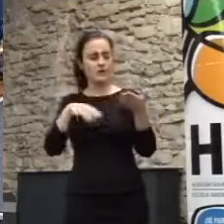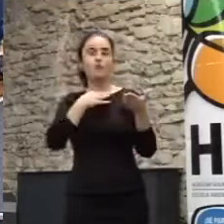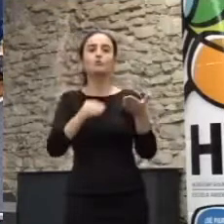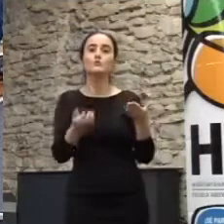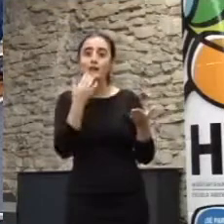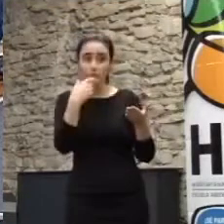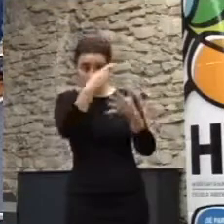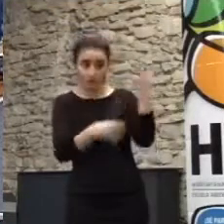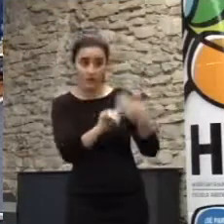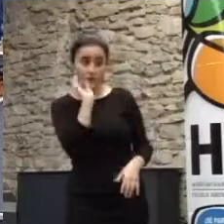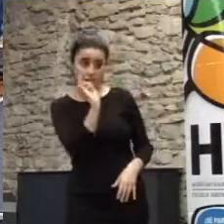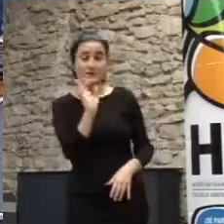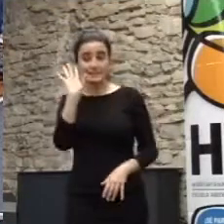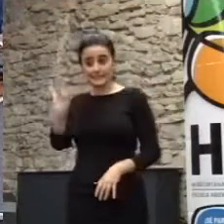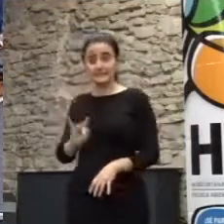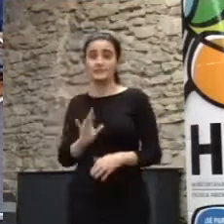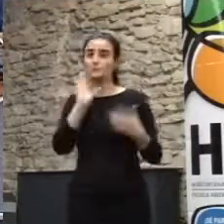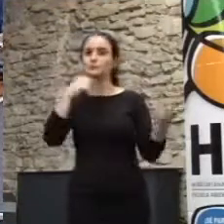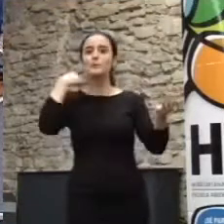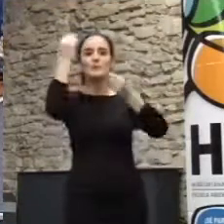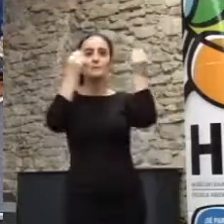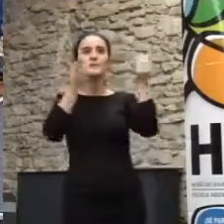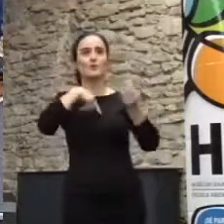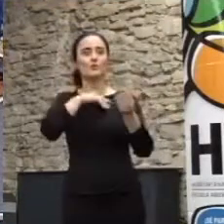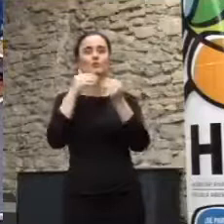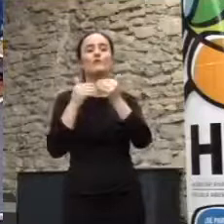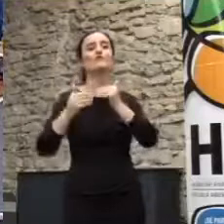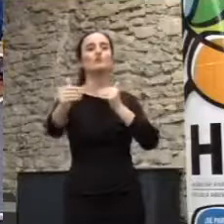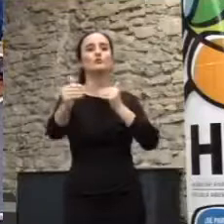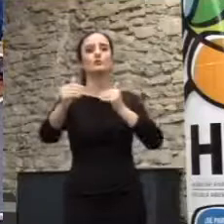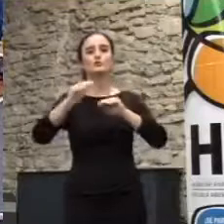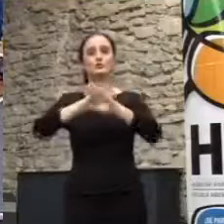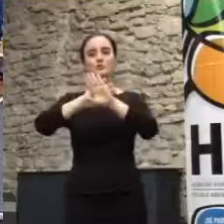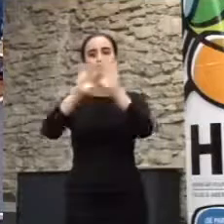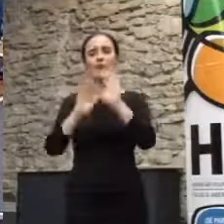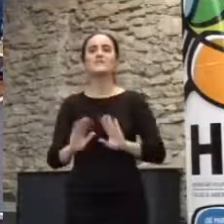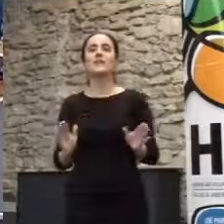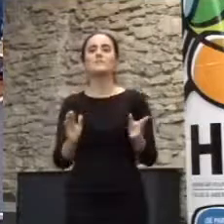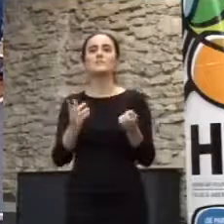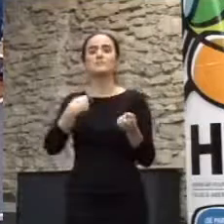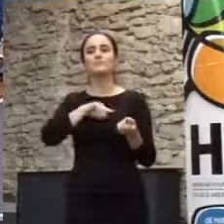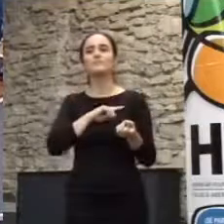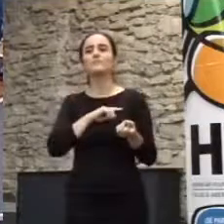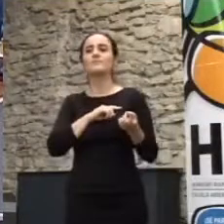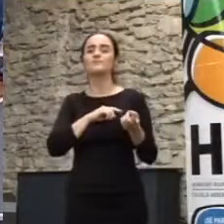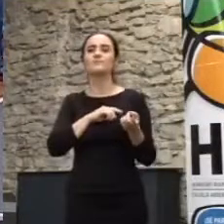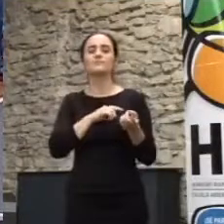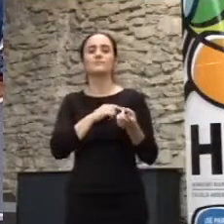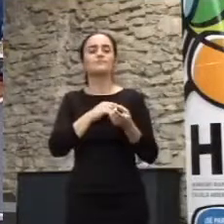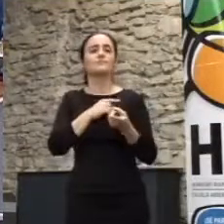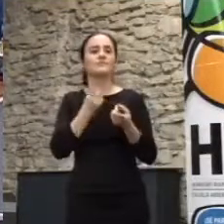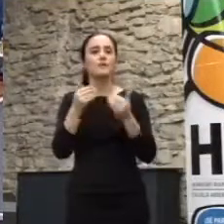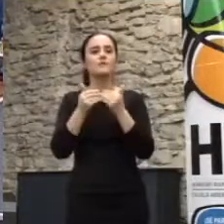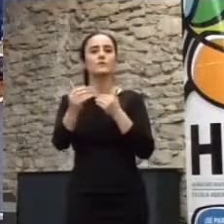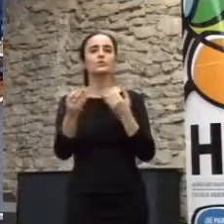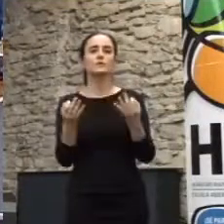creo que nuestro futuro, la palabra prescriptores es un poco horrible, pero es